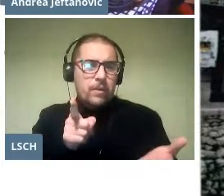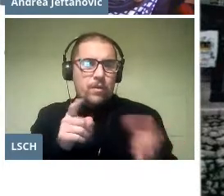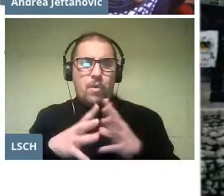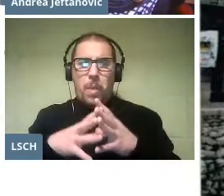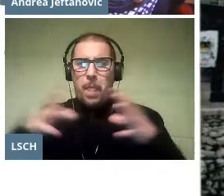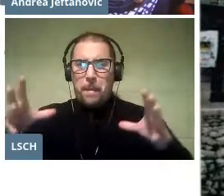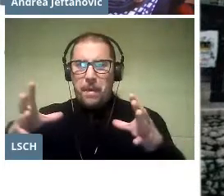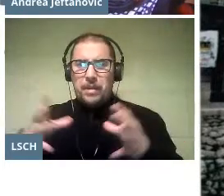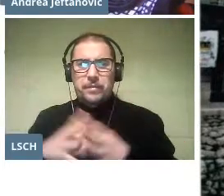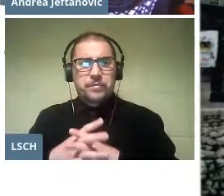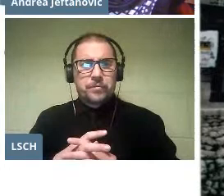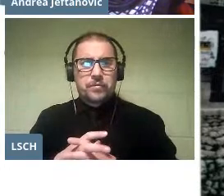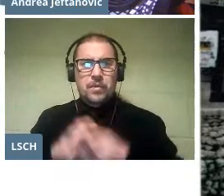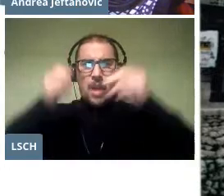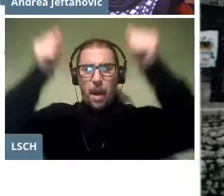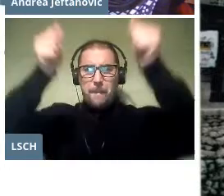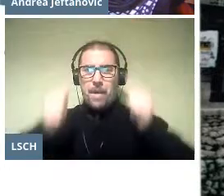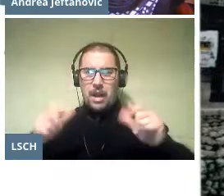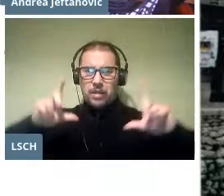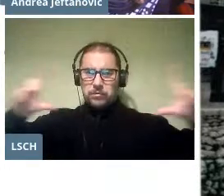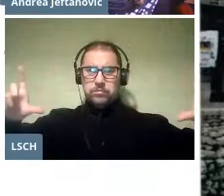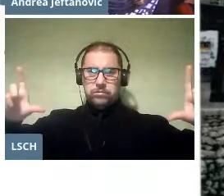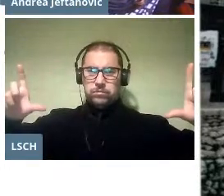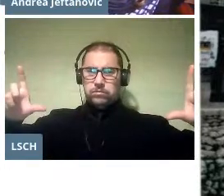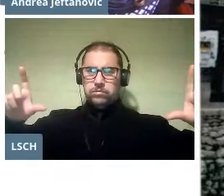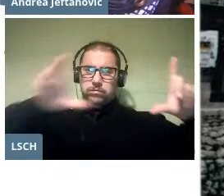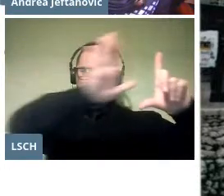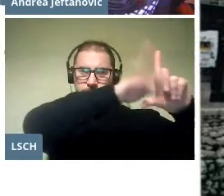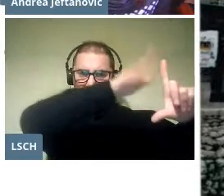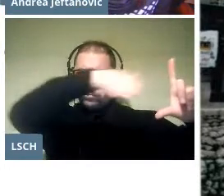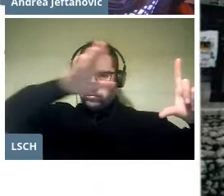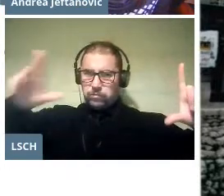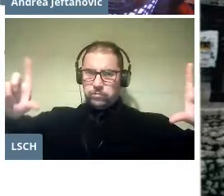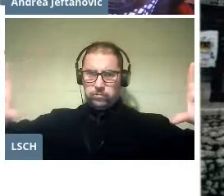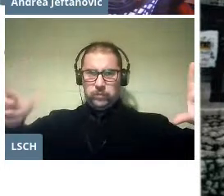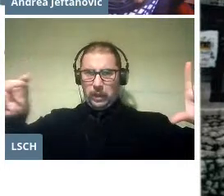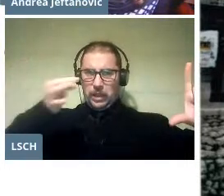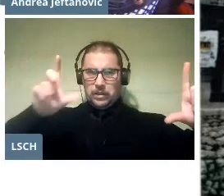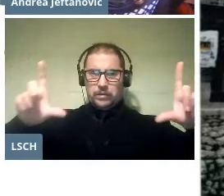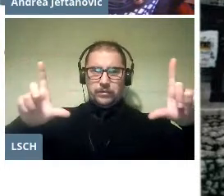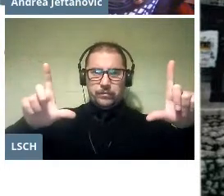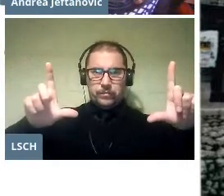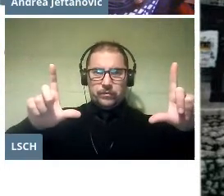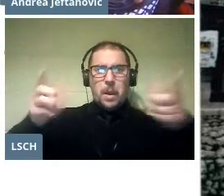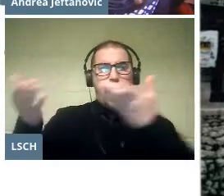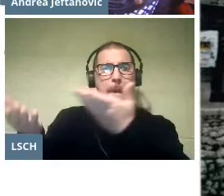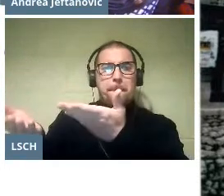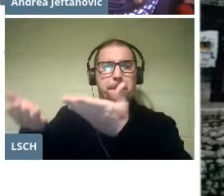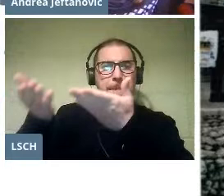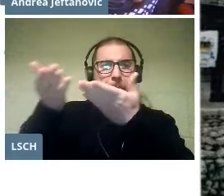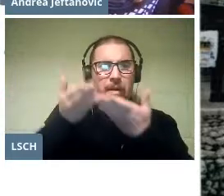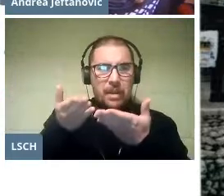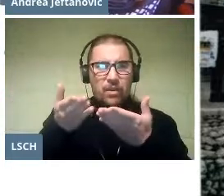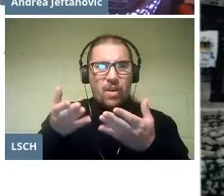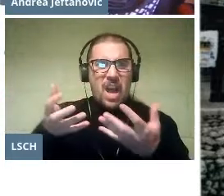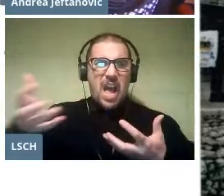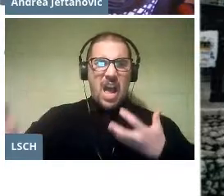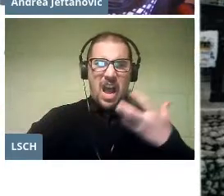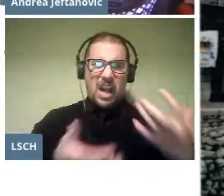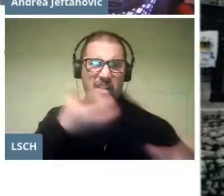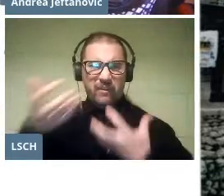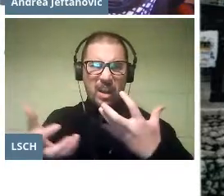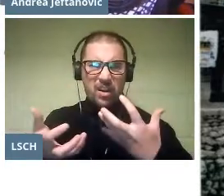enorme pancarta escrita en la pared. Decía, Welcome to Hell.